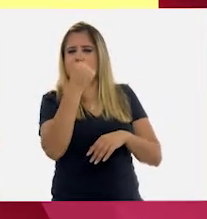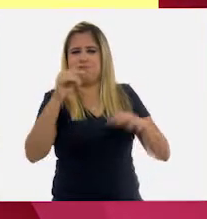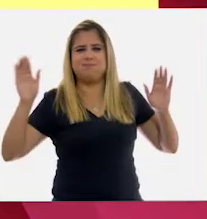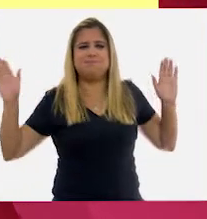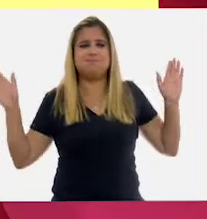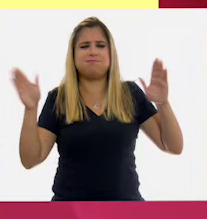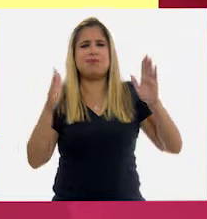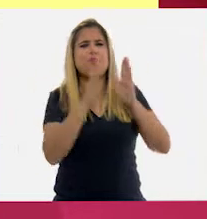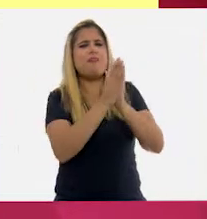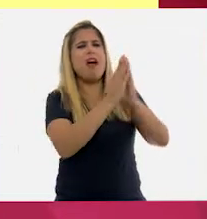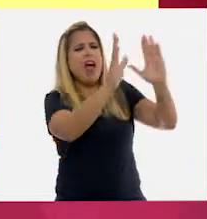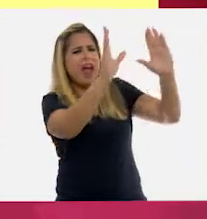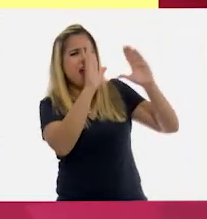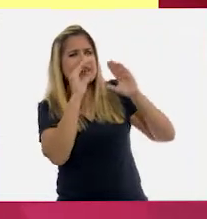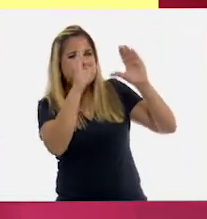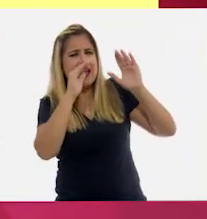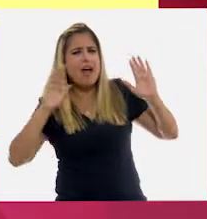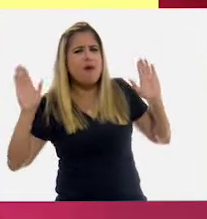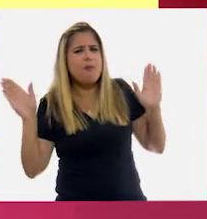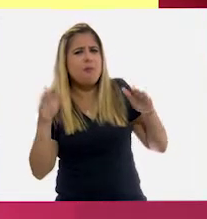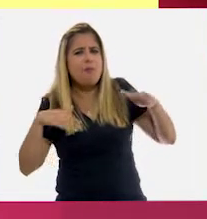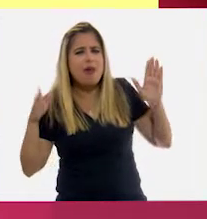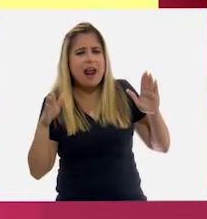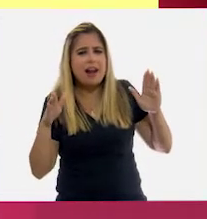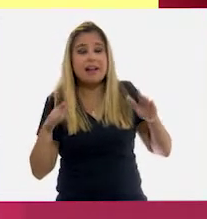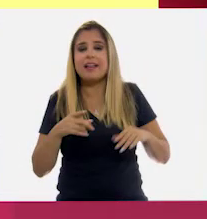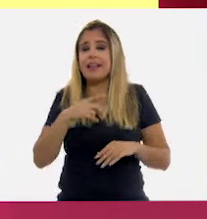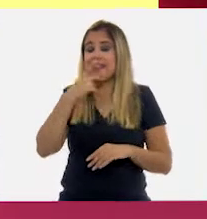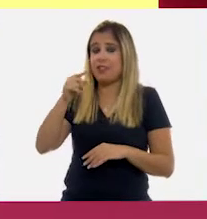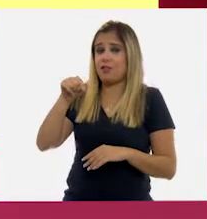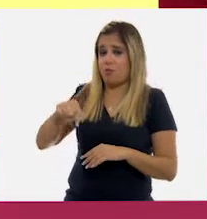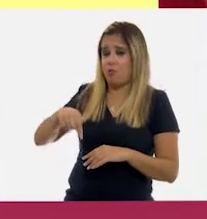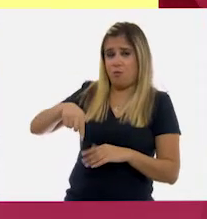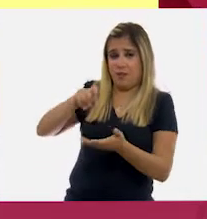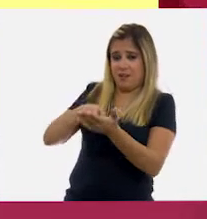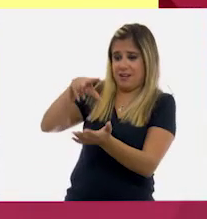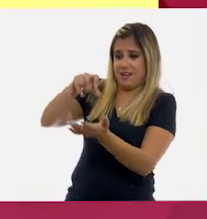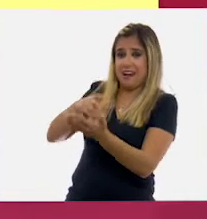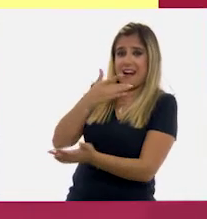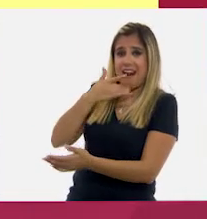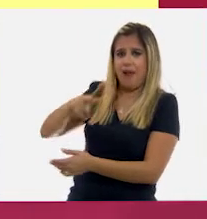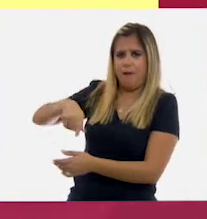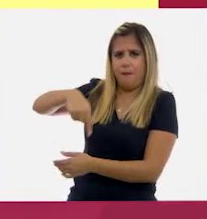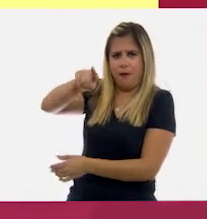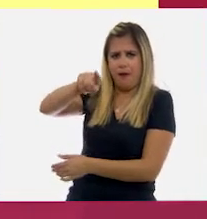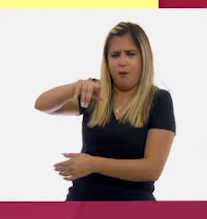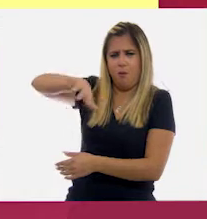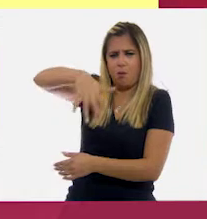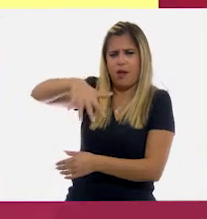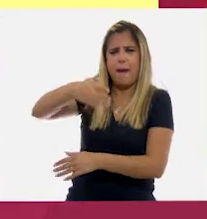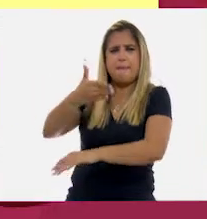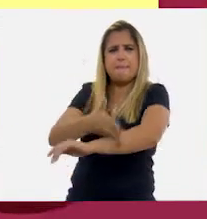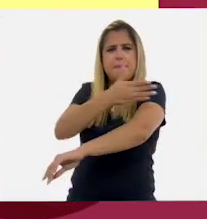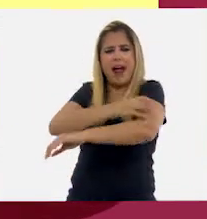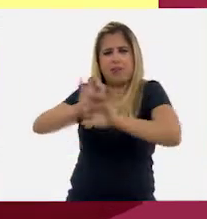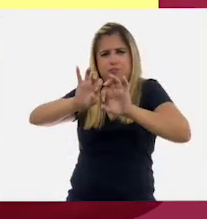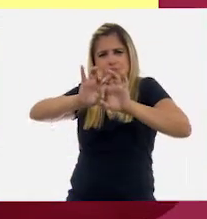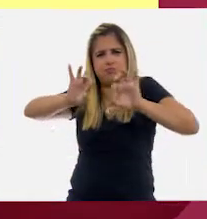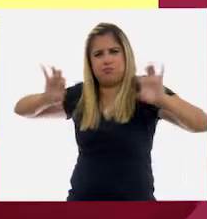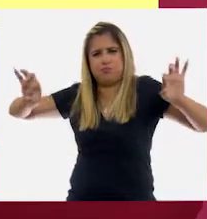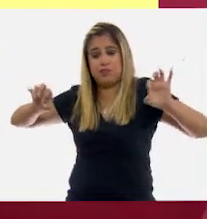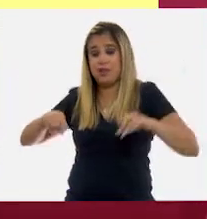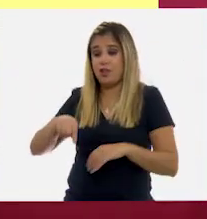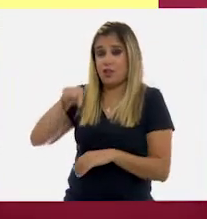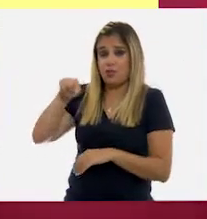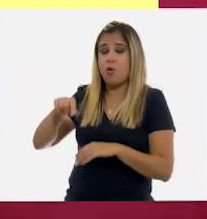volar. «Ahora busca un palo», le dijeron a la rana. «Vas a volar con nosotros. Agarra el